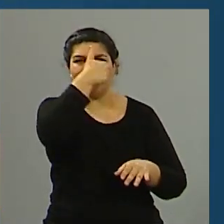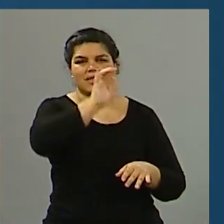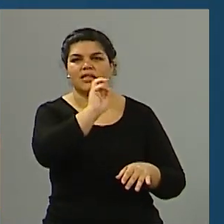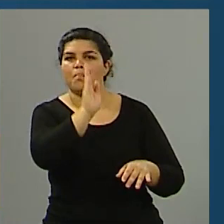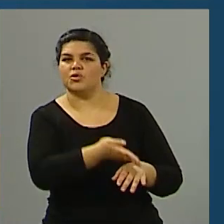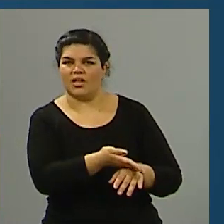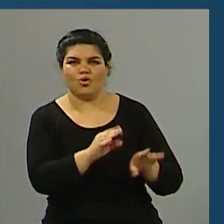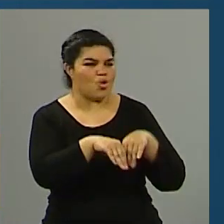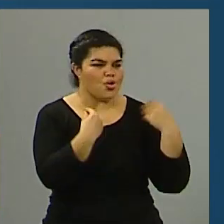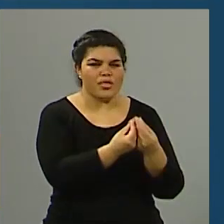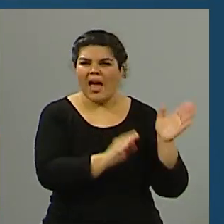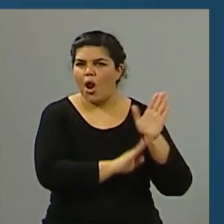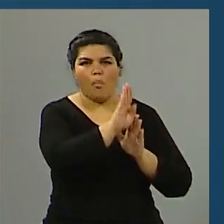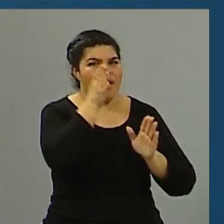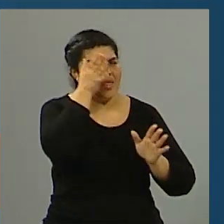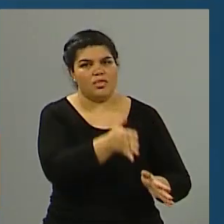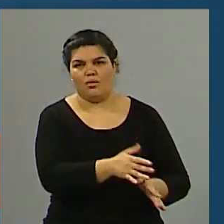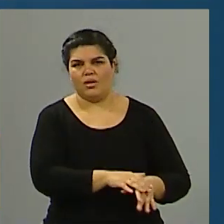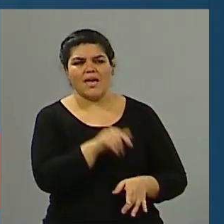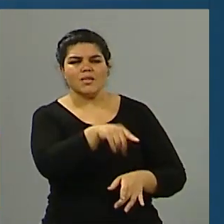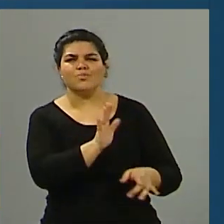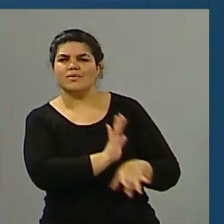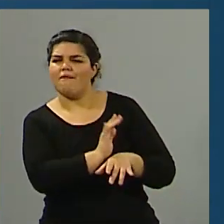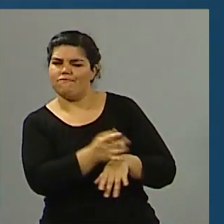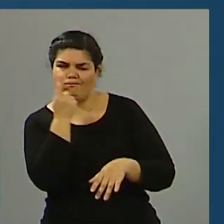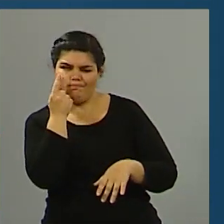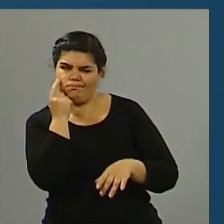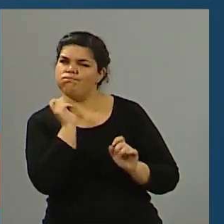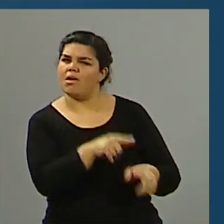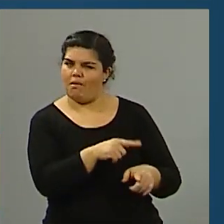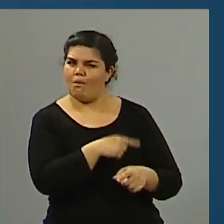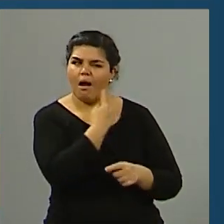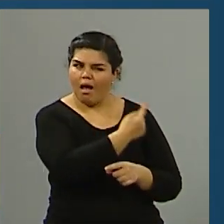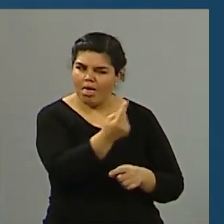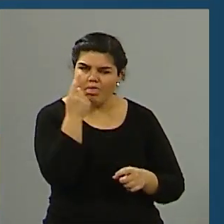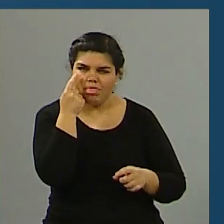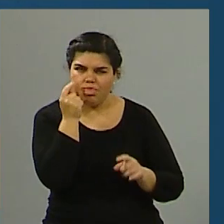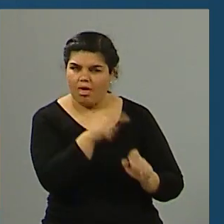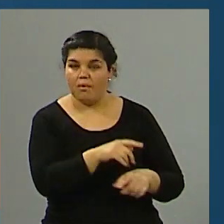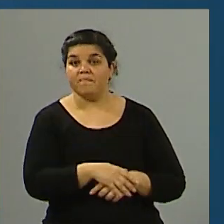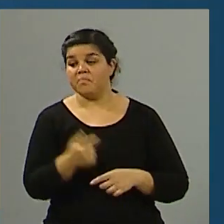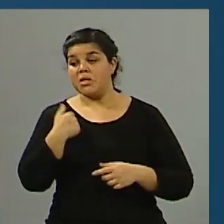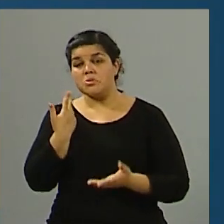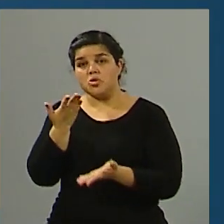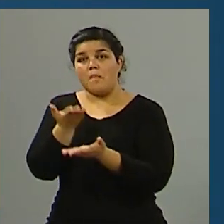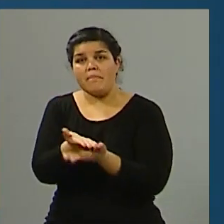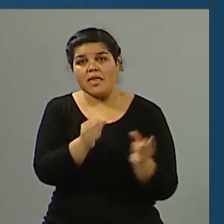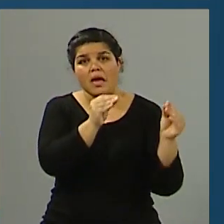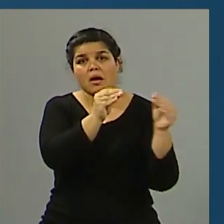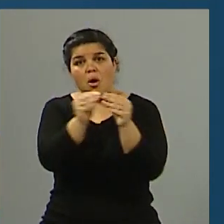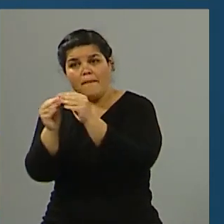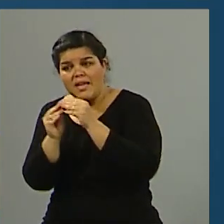sea, sabemos las picardías que hay también. Por eso digo que yo lo que les pedí a todos los colegas es que seamos